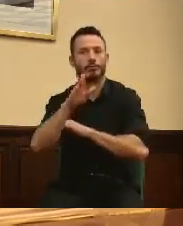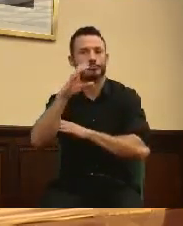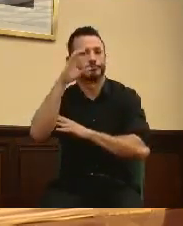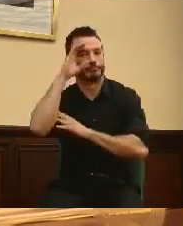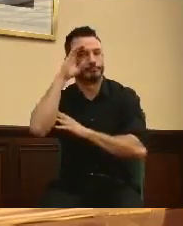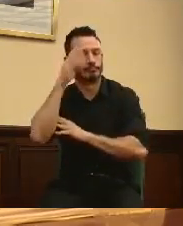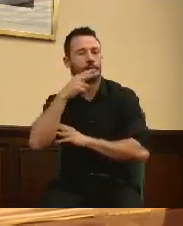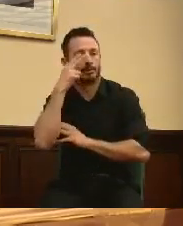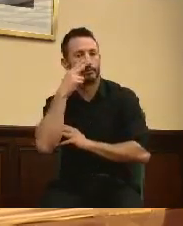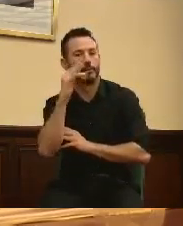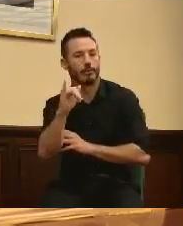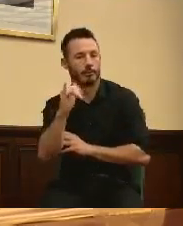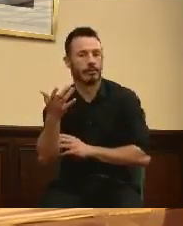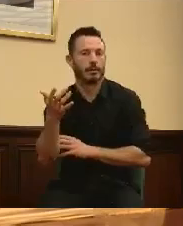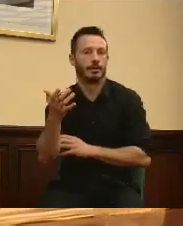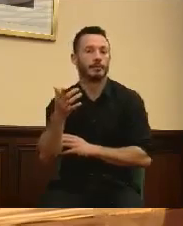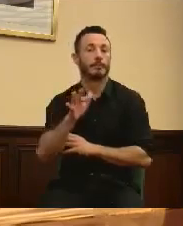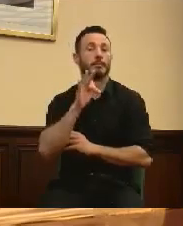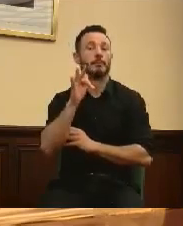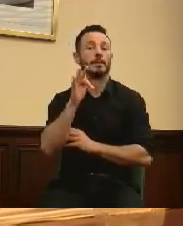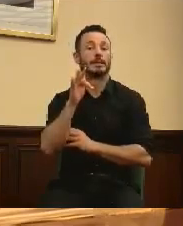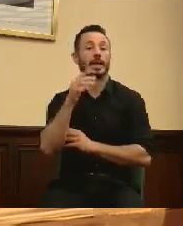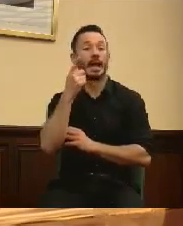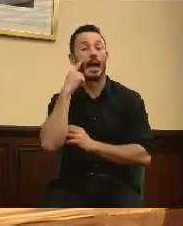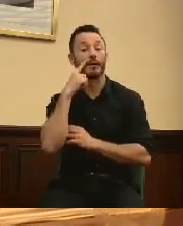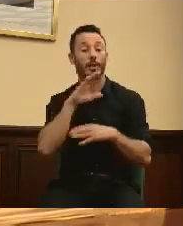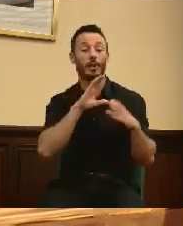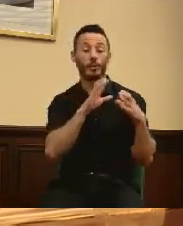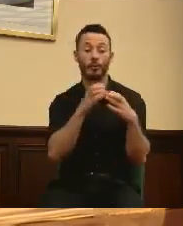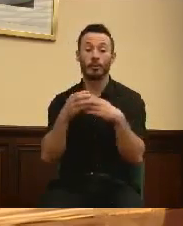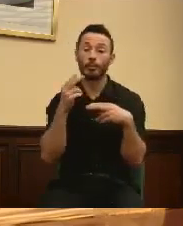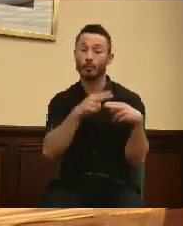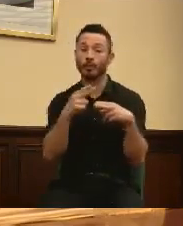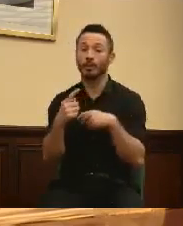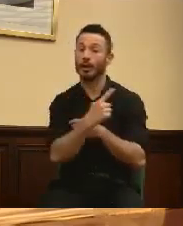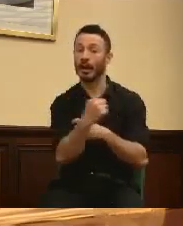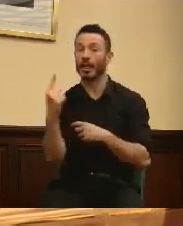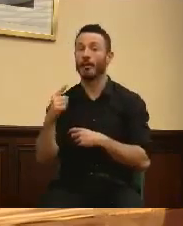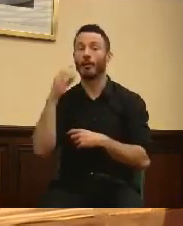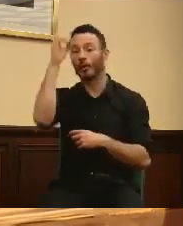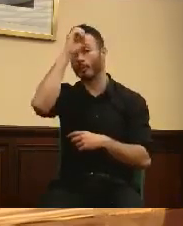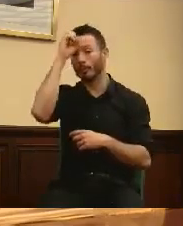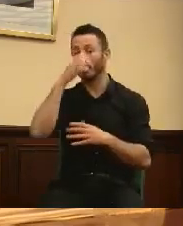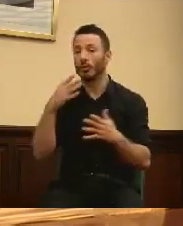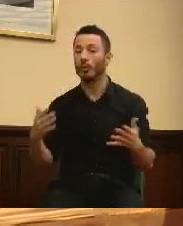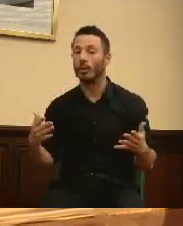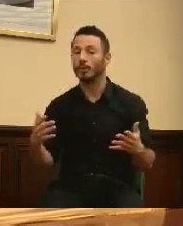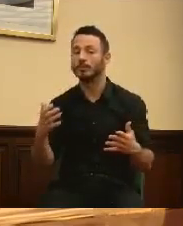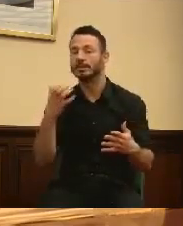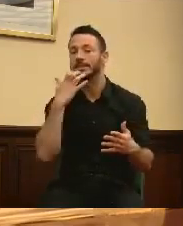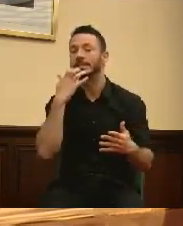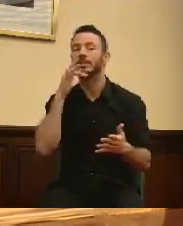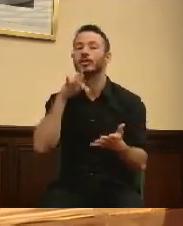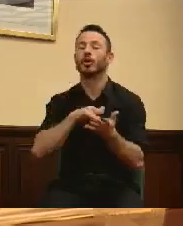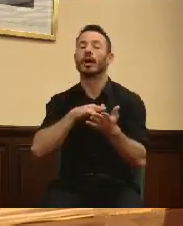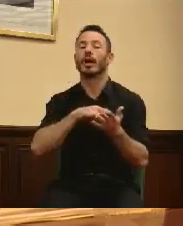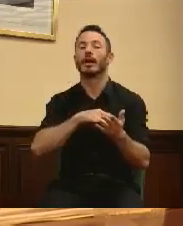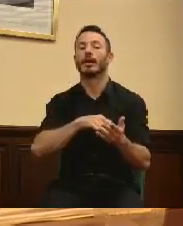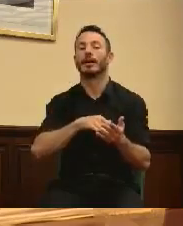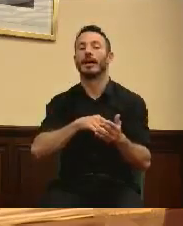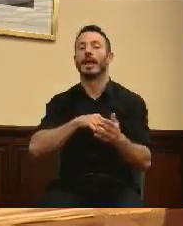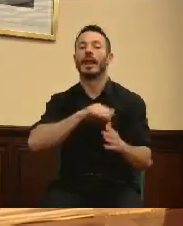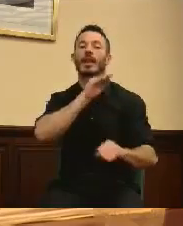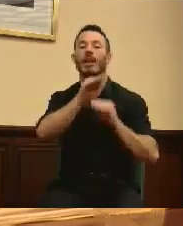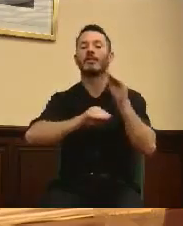escuchar. Y además quieran saber cuál es la posición de cada grupo político ante una propuesta de referéndum. Porque no se trata de debatir